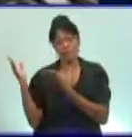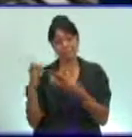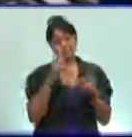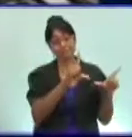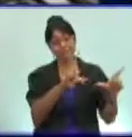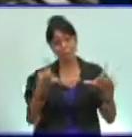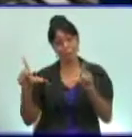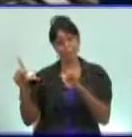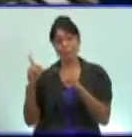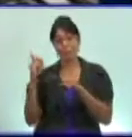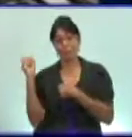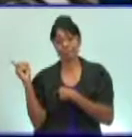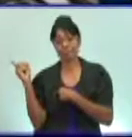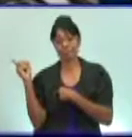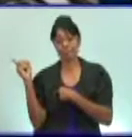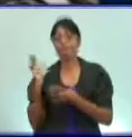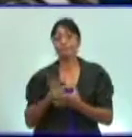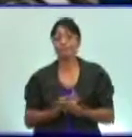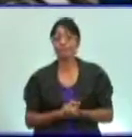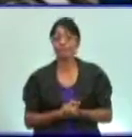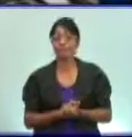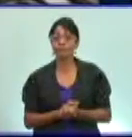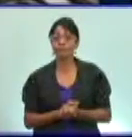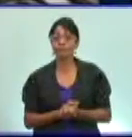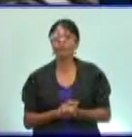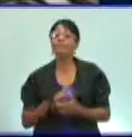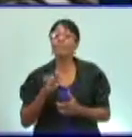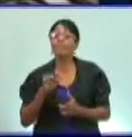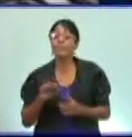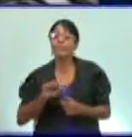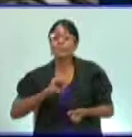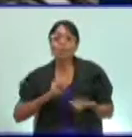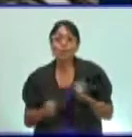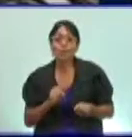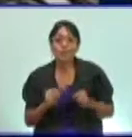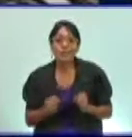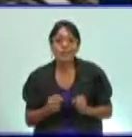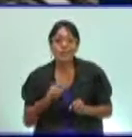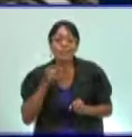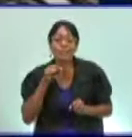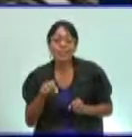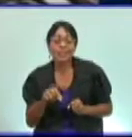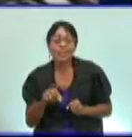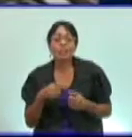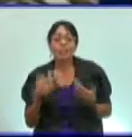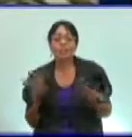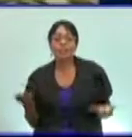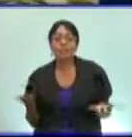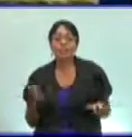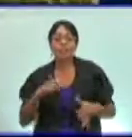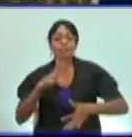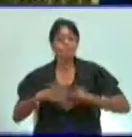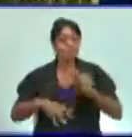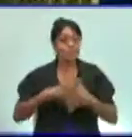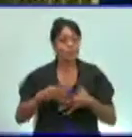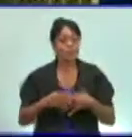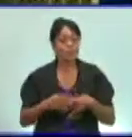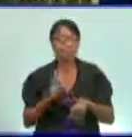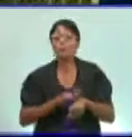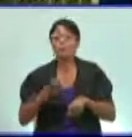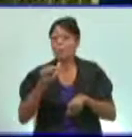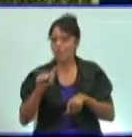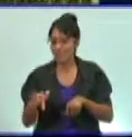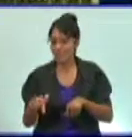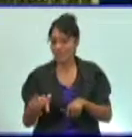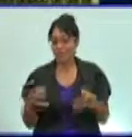que este tiene que adecuar su comportamiento a esta problemática. Por ello, la defensa civil de nuestro